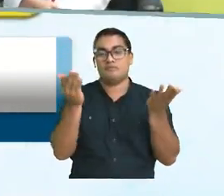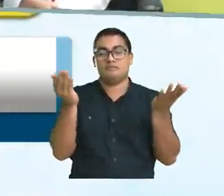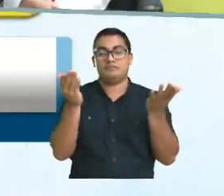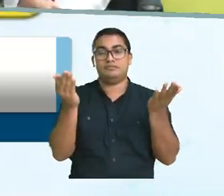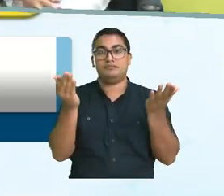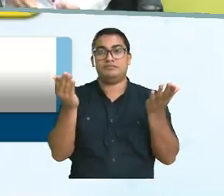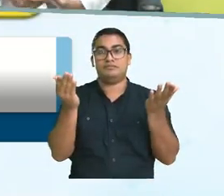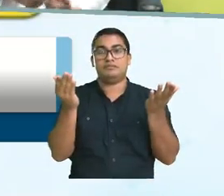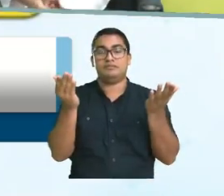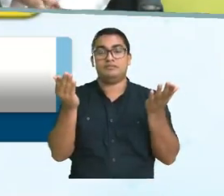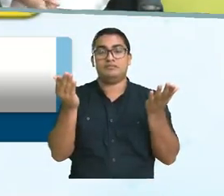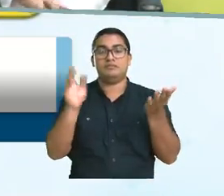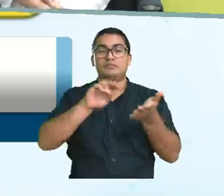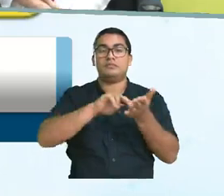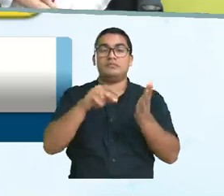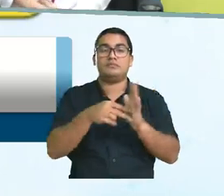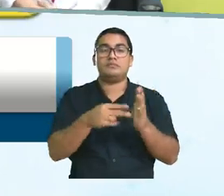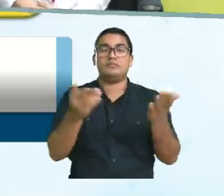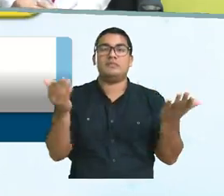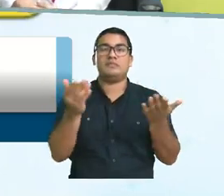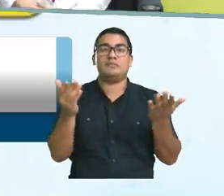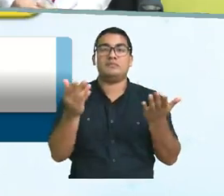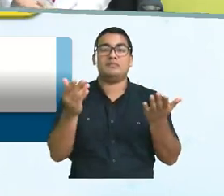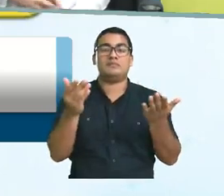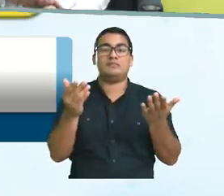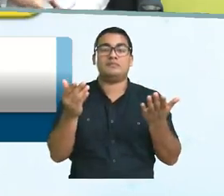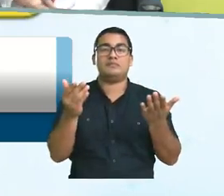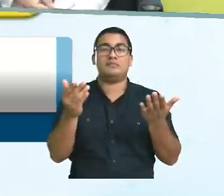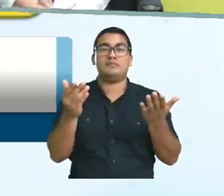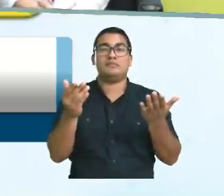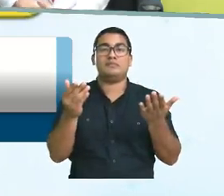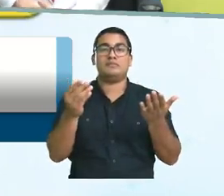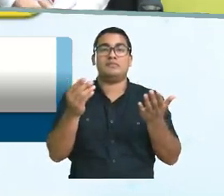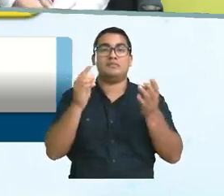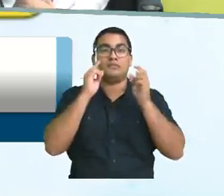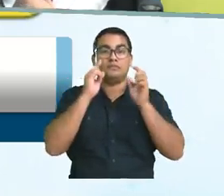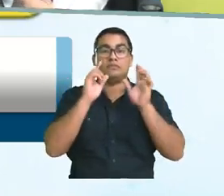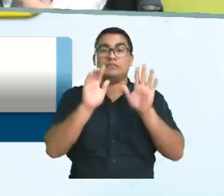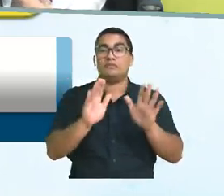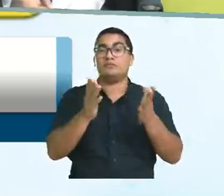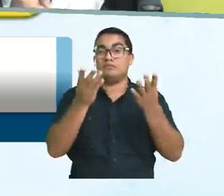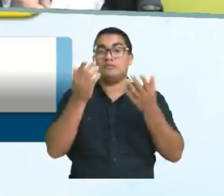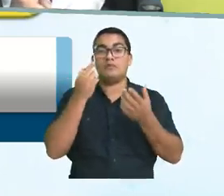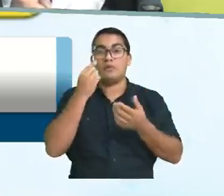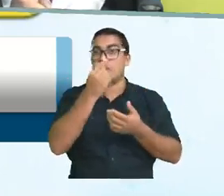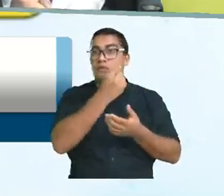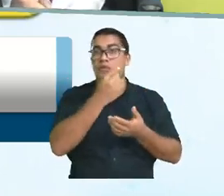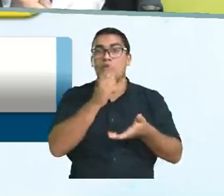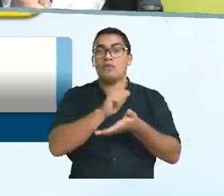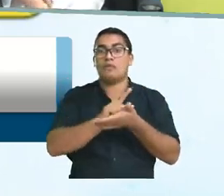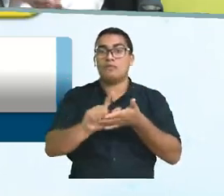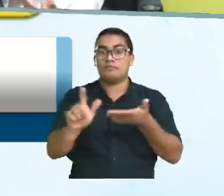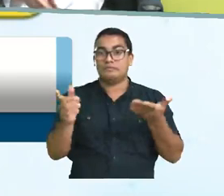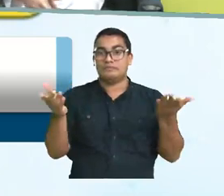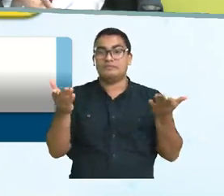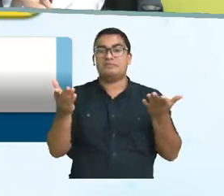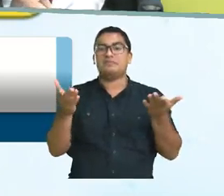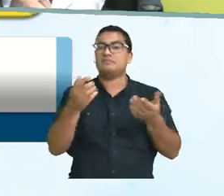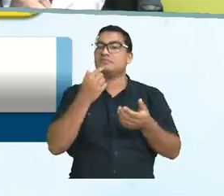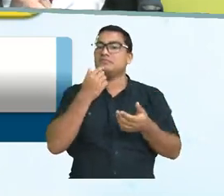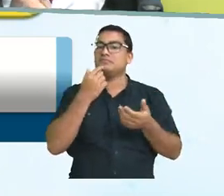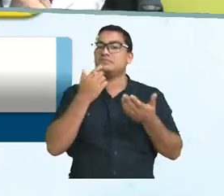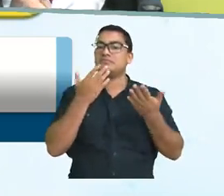como una manifestación de respuesta para corregir el ojo seco. Sí. Yeah. El ojo seco se ocurre por